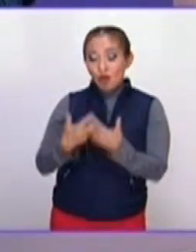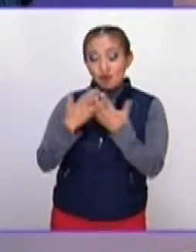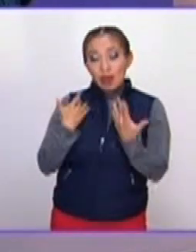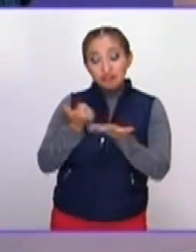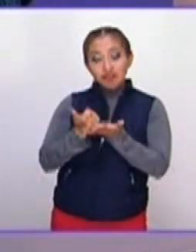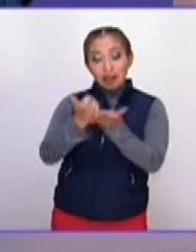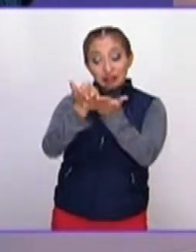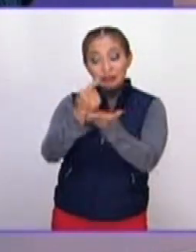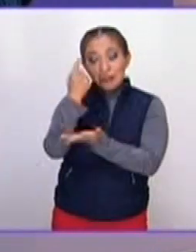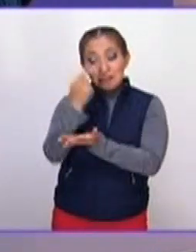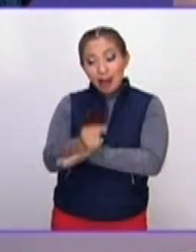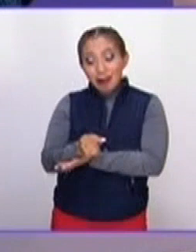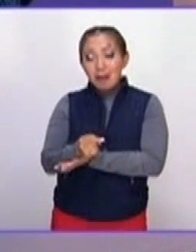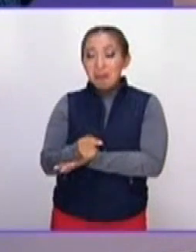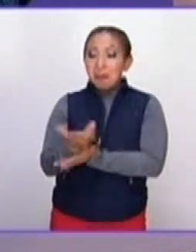lleva por